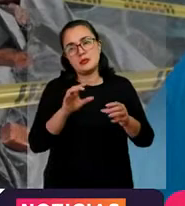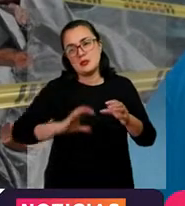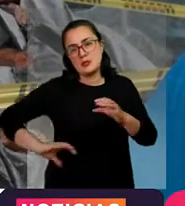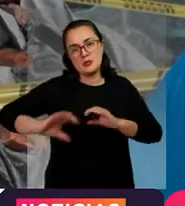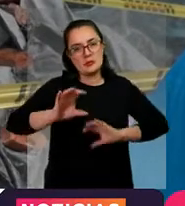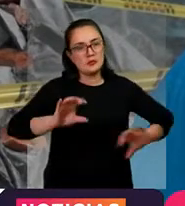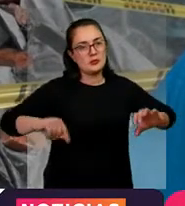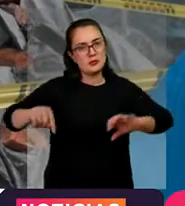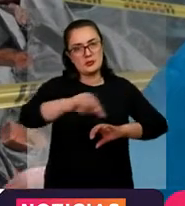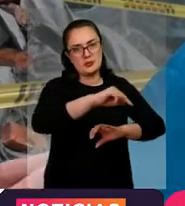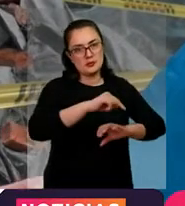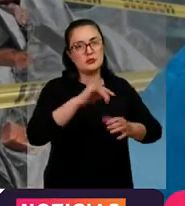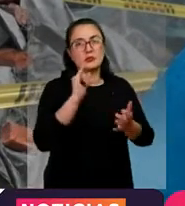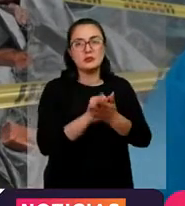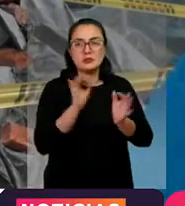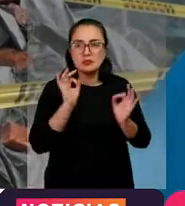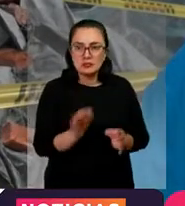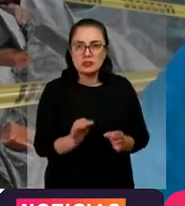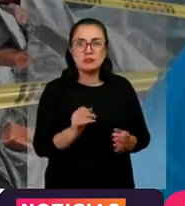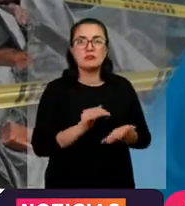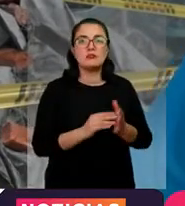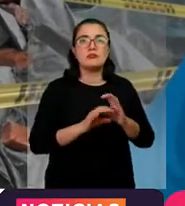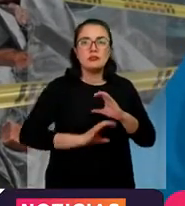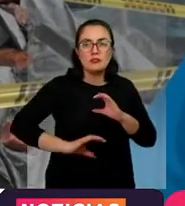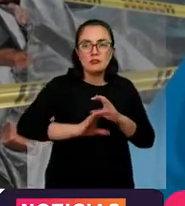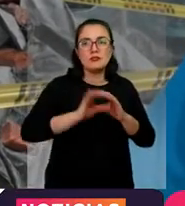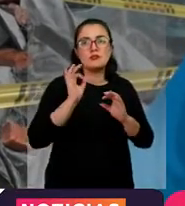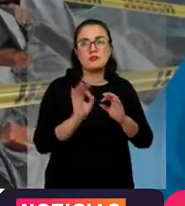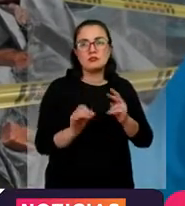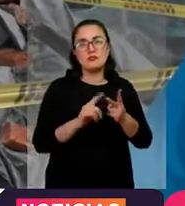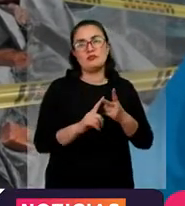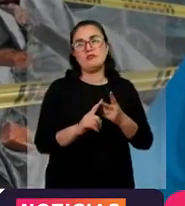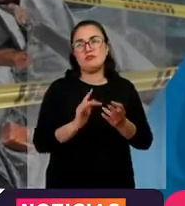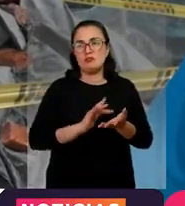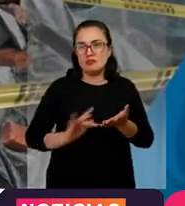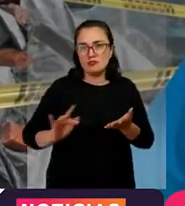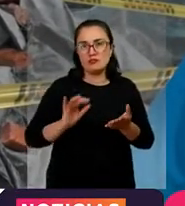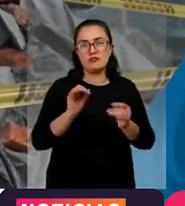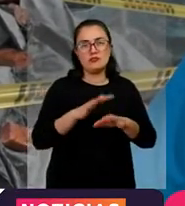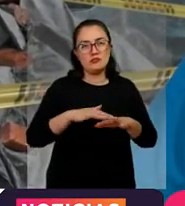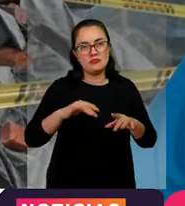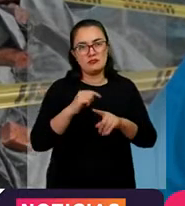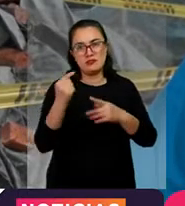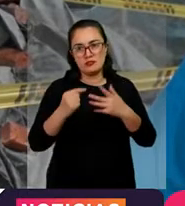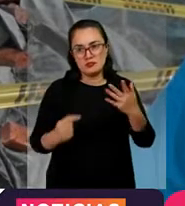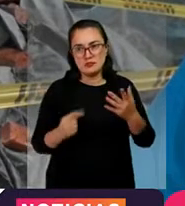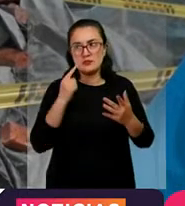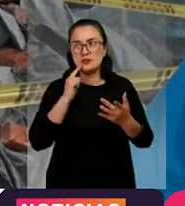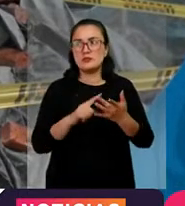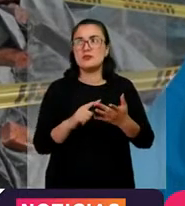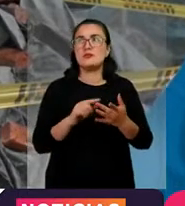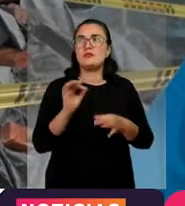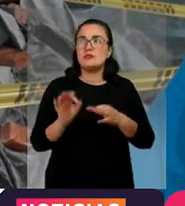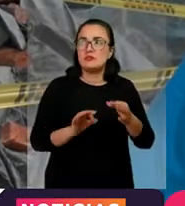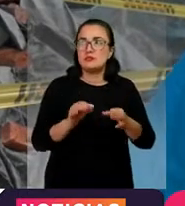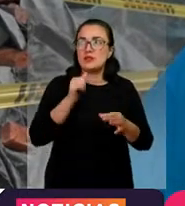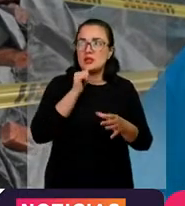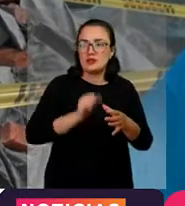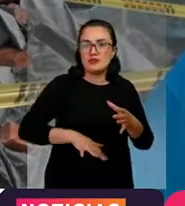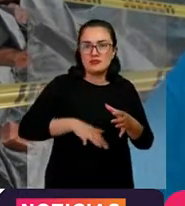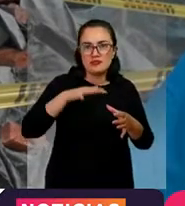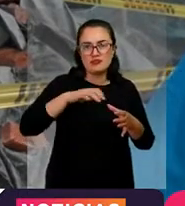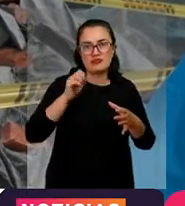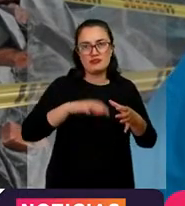del alcantarillado sanitario en redes de acueducto en redes perdón de alcantarillado pluvial en las cuales